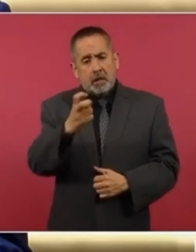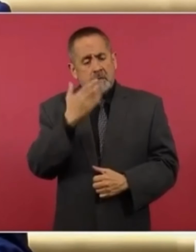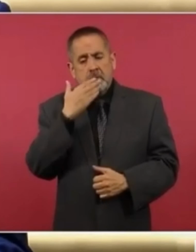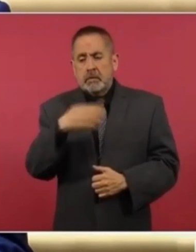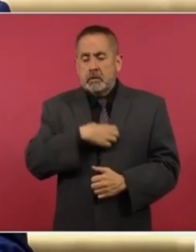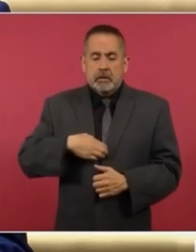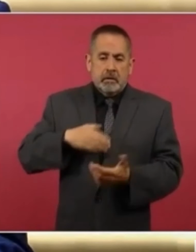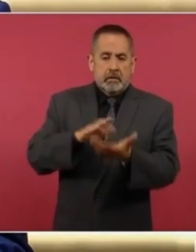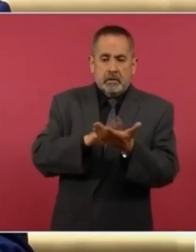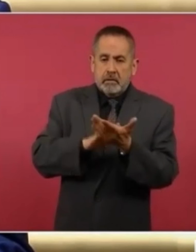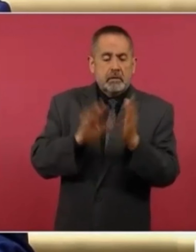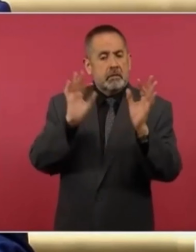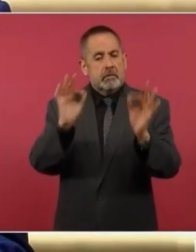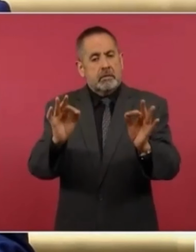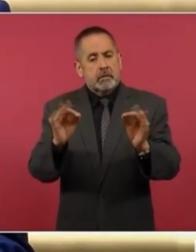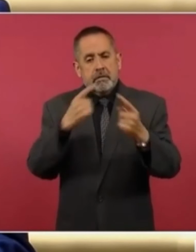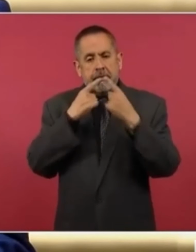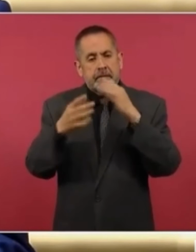celebramos.